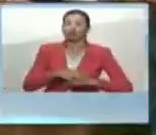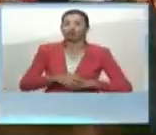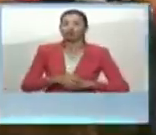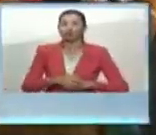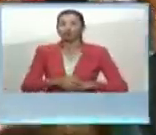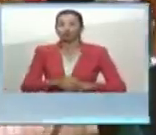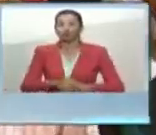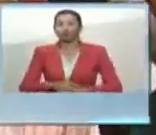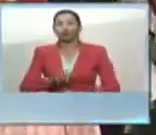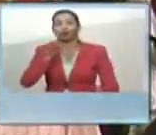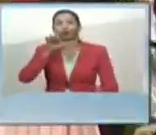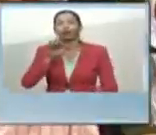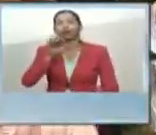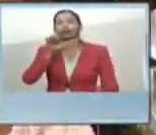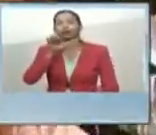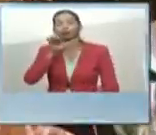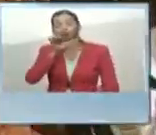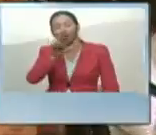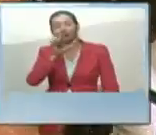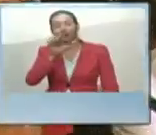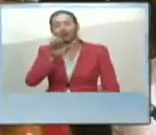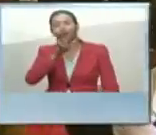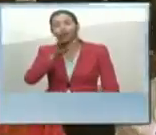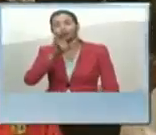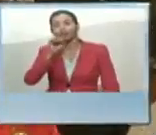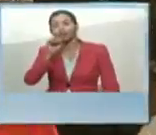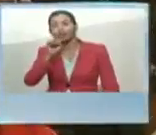Lewis Lugo, ¿de qué estado eres tú?